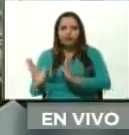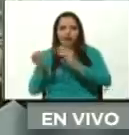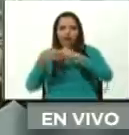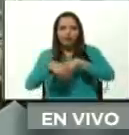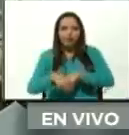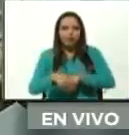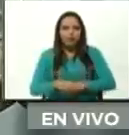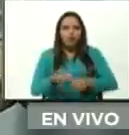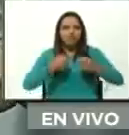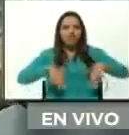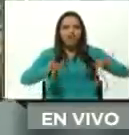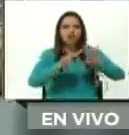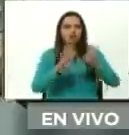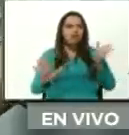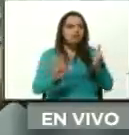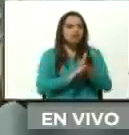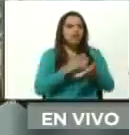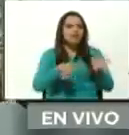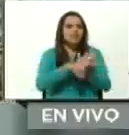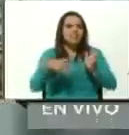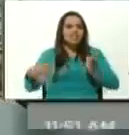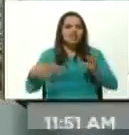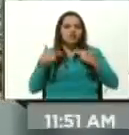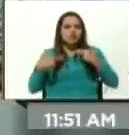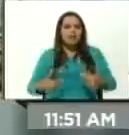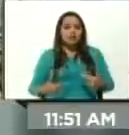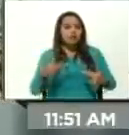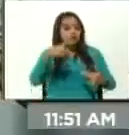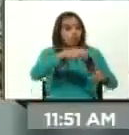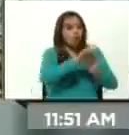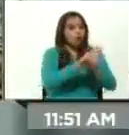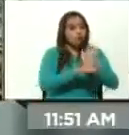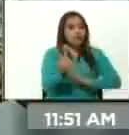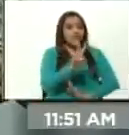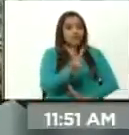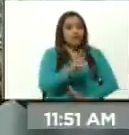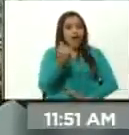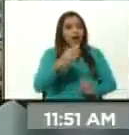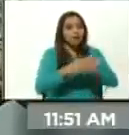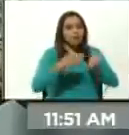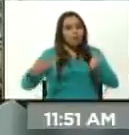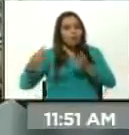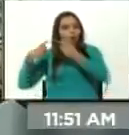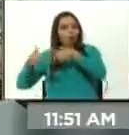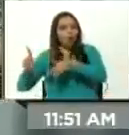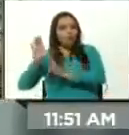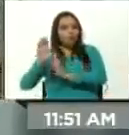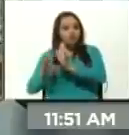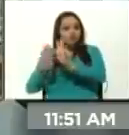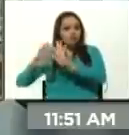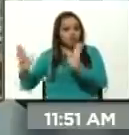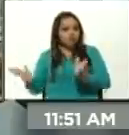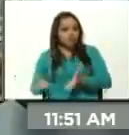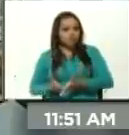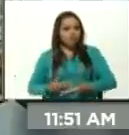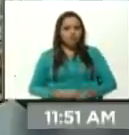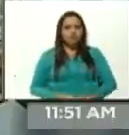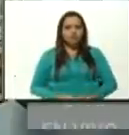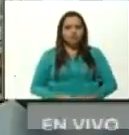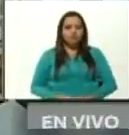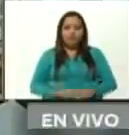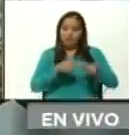principista en materia de los derechos humanos, que ha sido ejemplo para otras constituciones en el mundo. Y a partir de